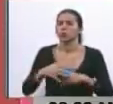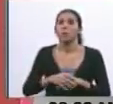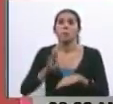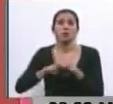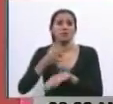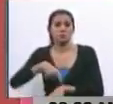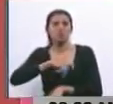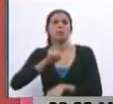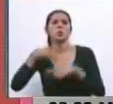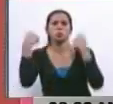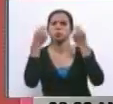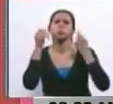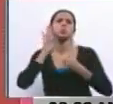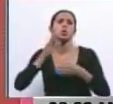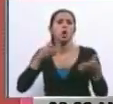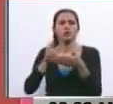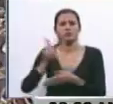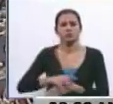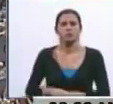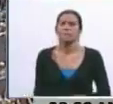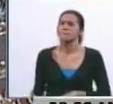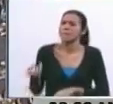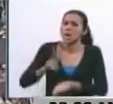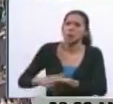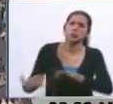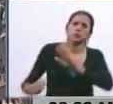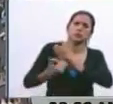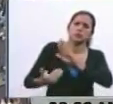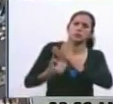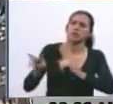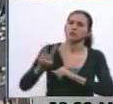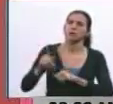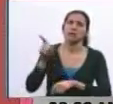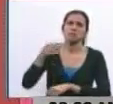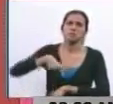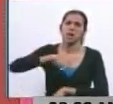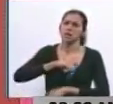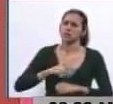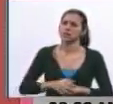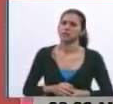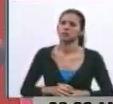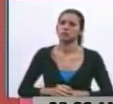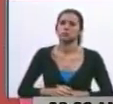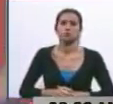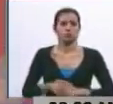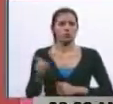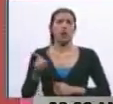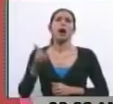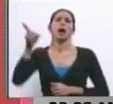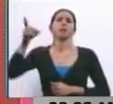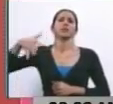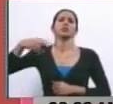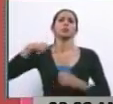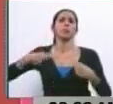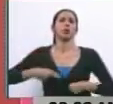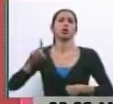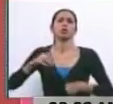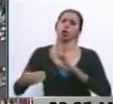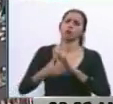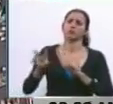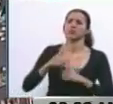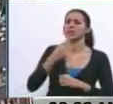país. Que ha sido Jacqueline, ¿cómo nuestro evaluarlo? Mayor atacante. Sí, ¿cómo decir que bueno, aquí España se respetan los derechos humanos y allá no? ¿Cómo debe evaluar eso el pueblo venezolano?